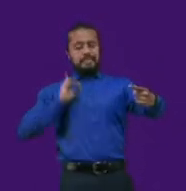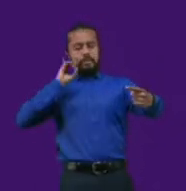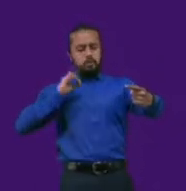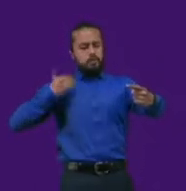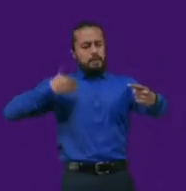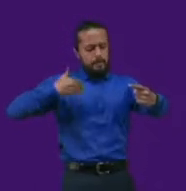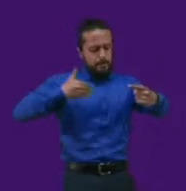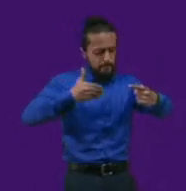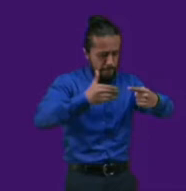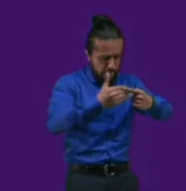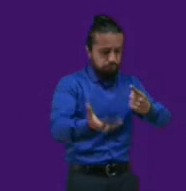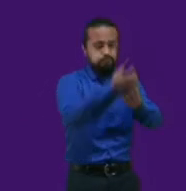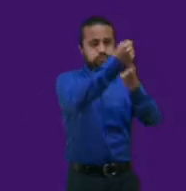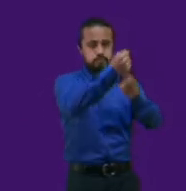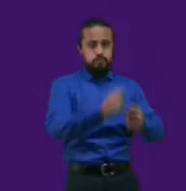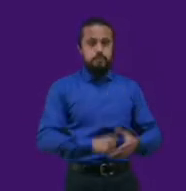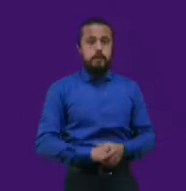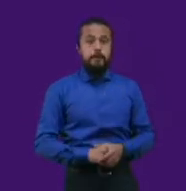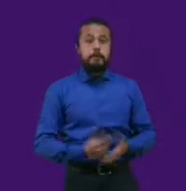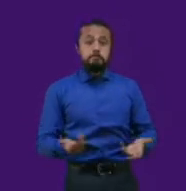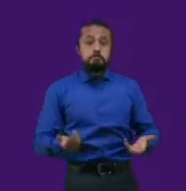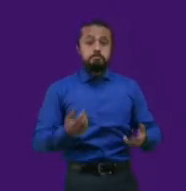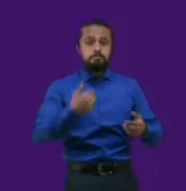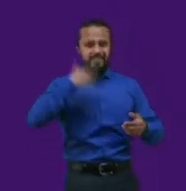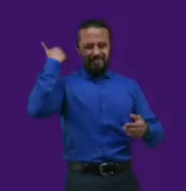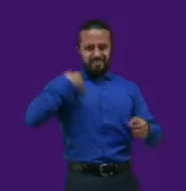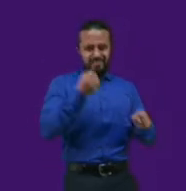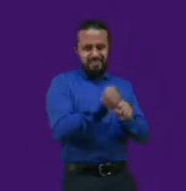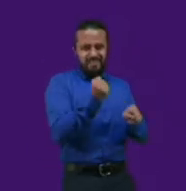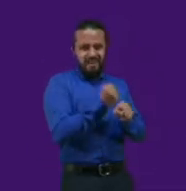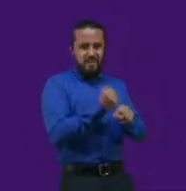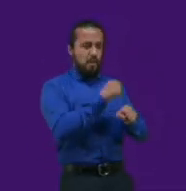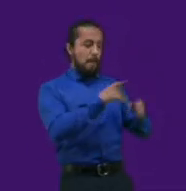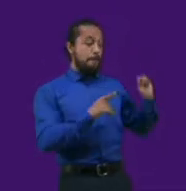esos problemas que yo había tenido cuando trabajaba con factoring desde el banco.